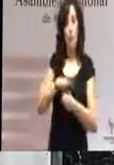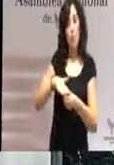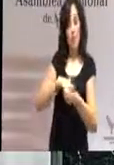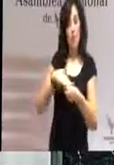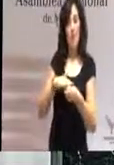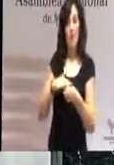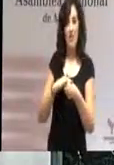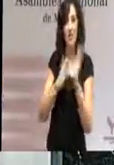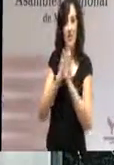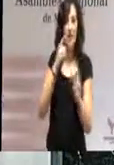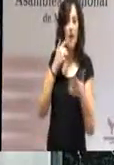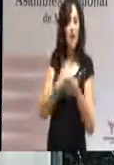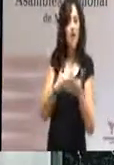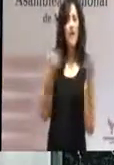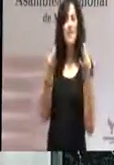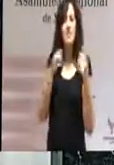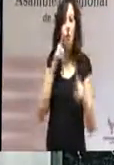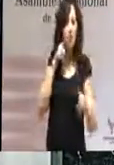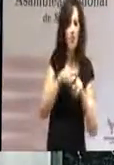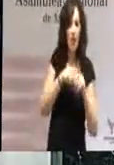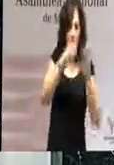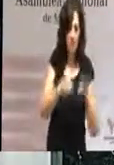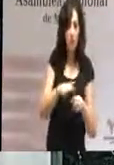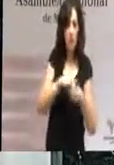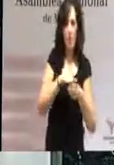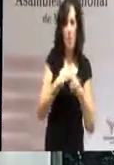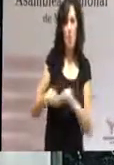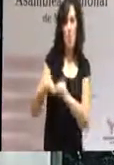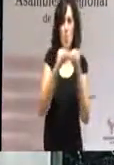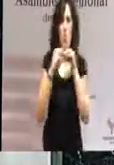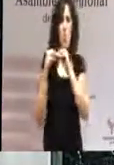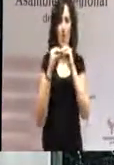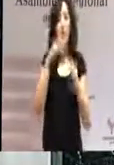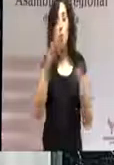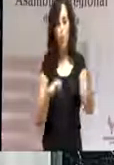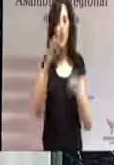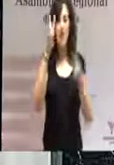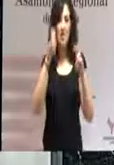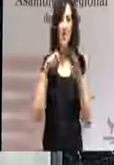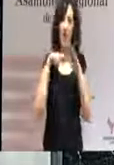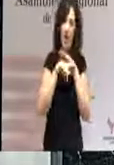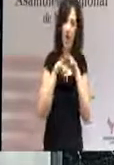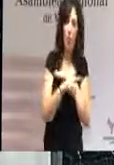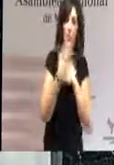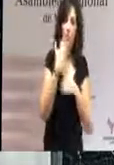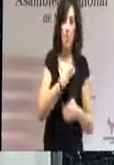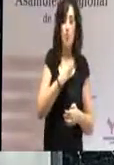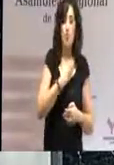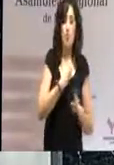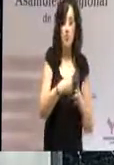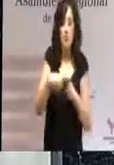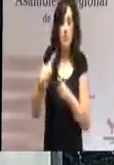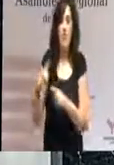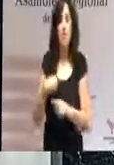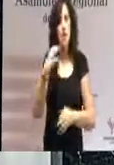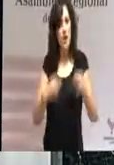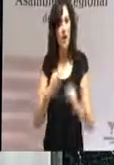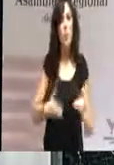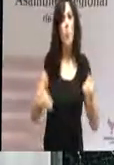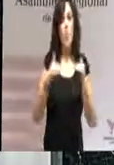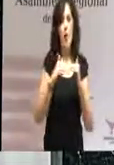garantice objetividad y justicia en los recursos de los ayuntamientos. Y